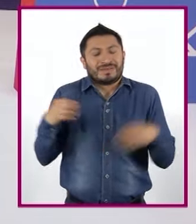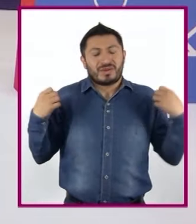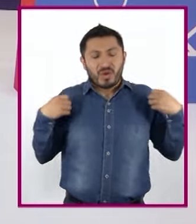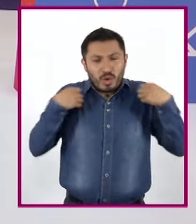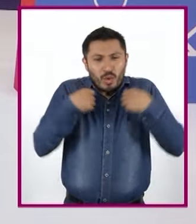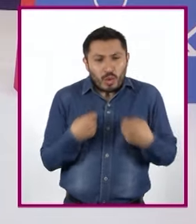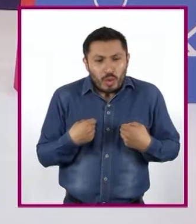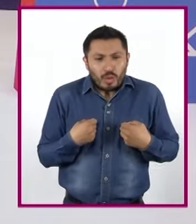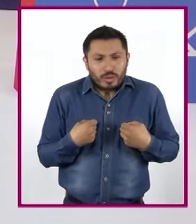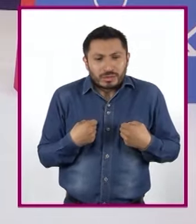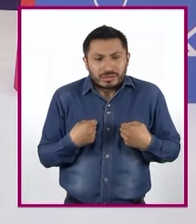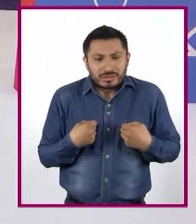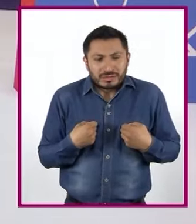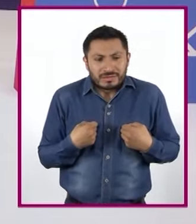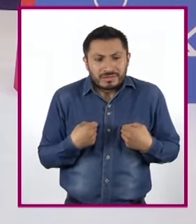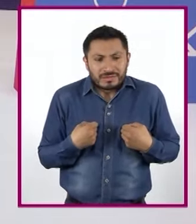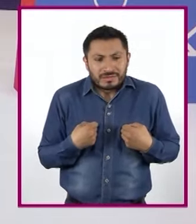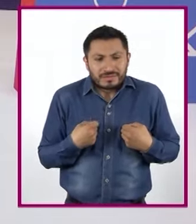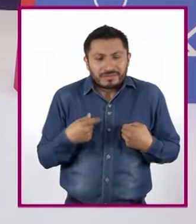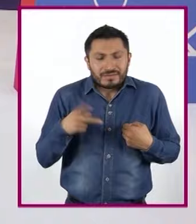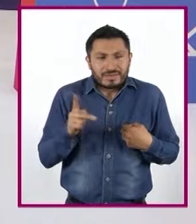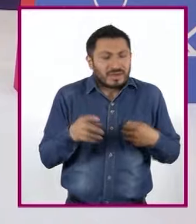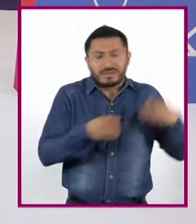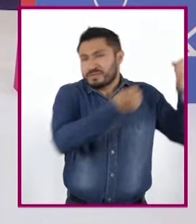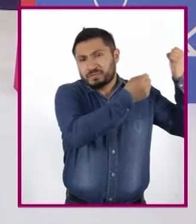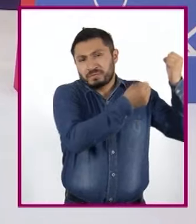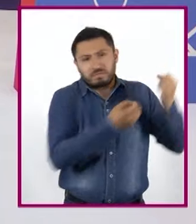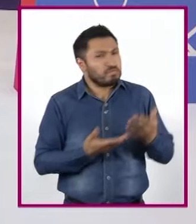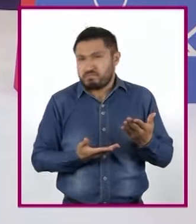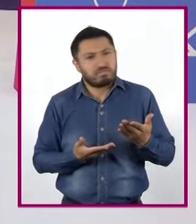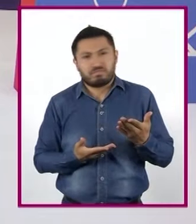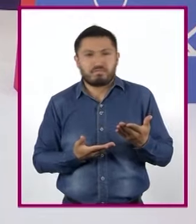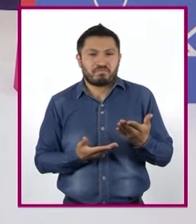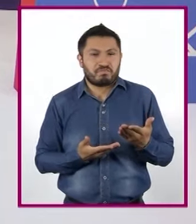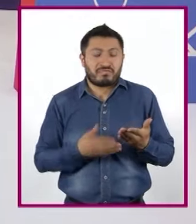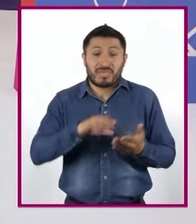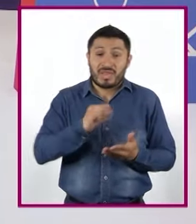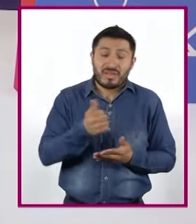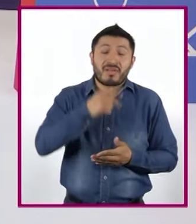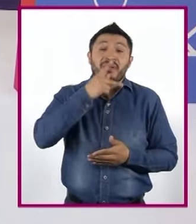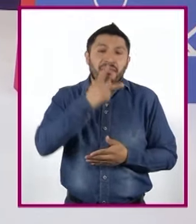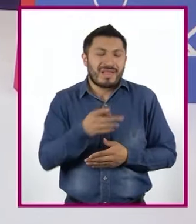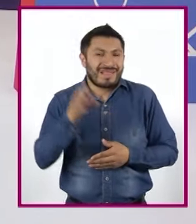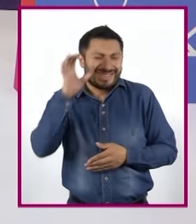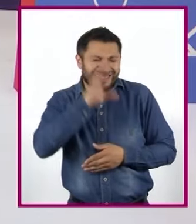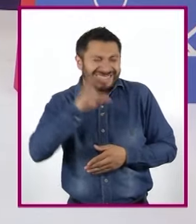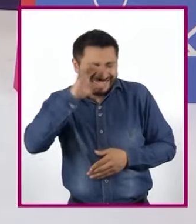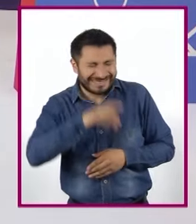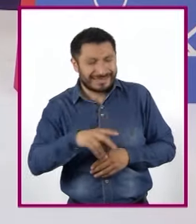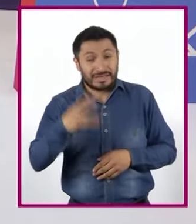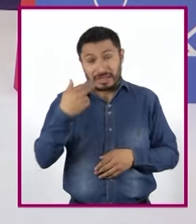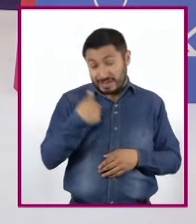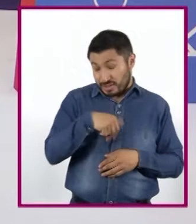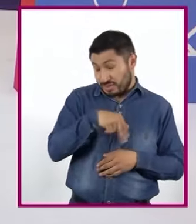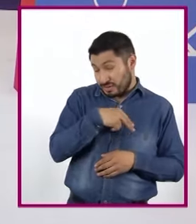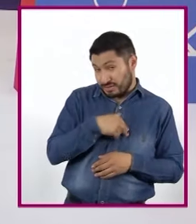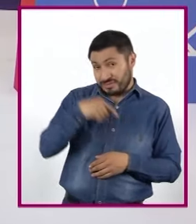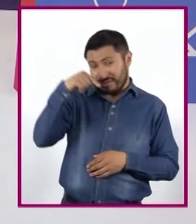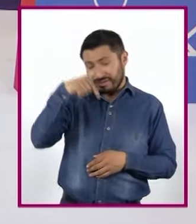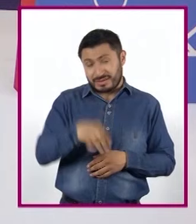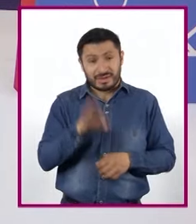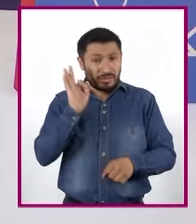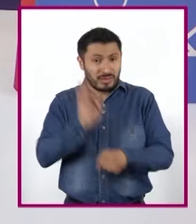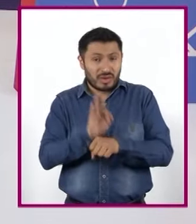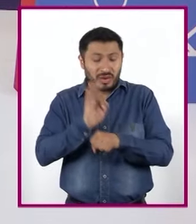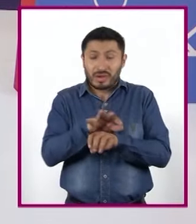chamarra, pero no la traje. Otra palabra curiosa es que nosotros, para protegernos